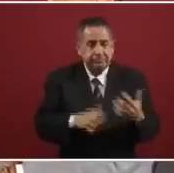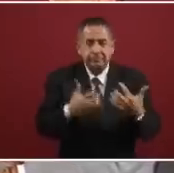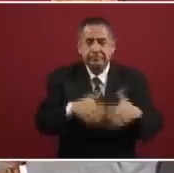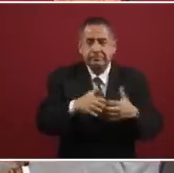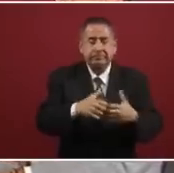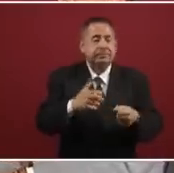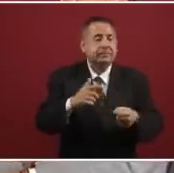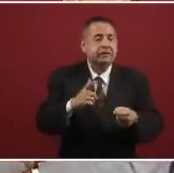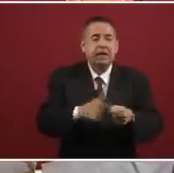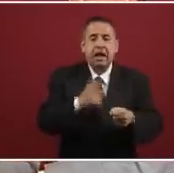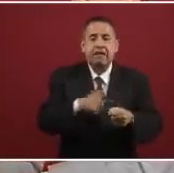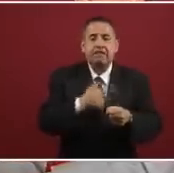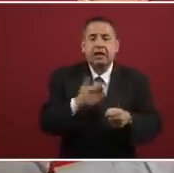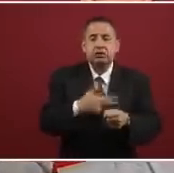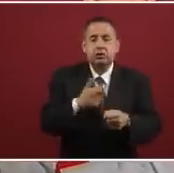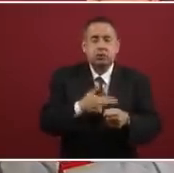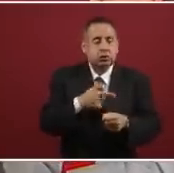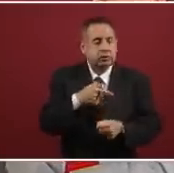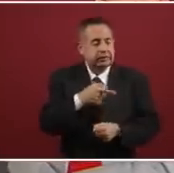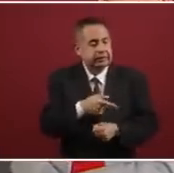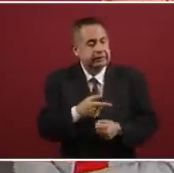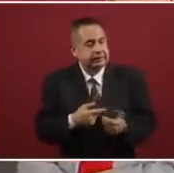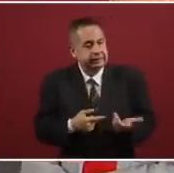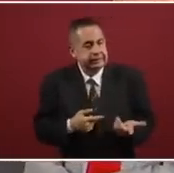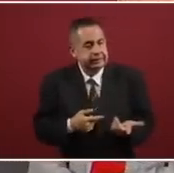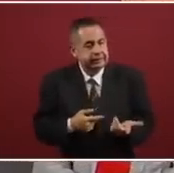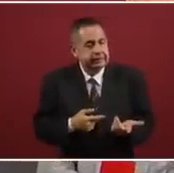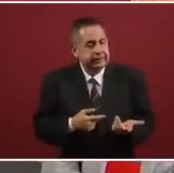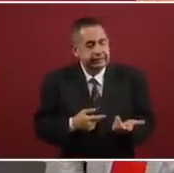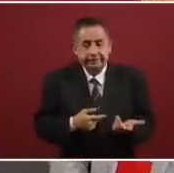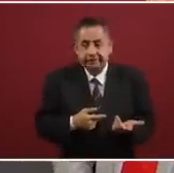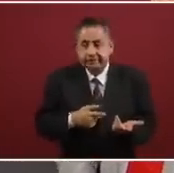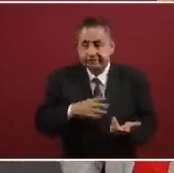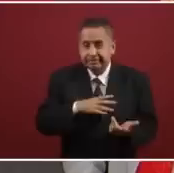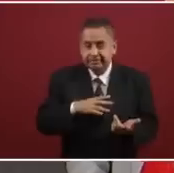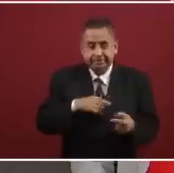refresquerías, en donde llegan